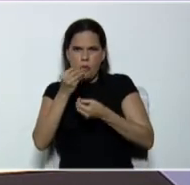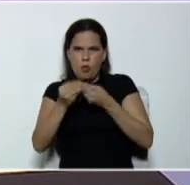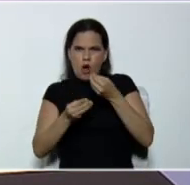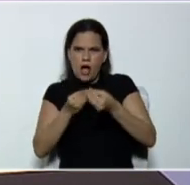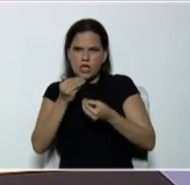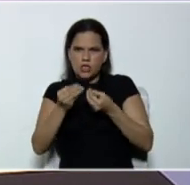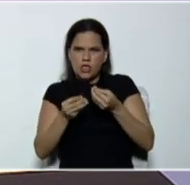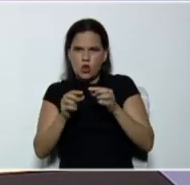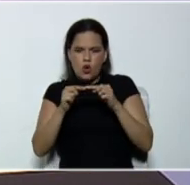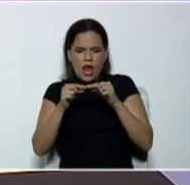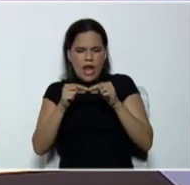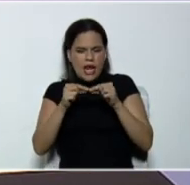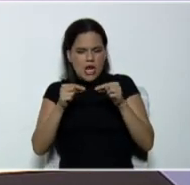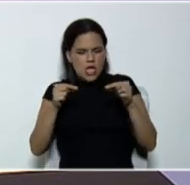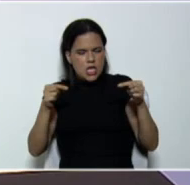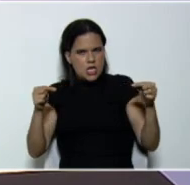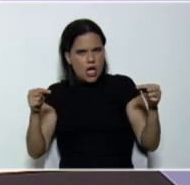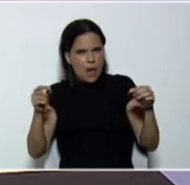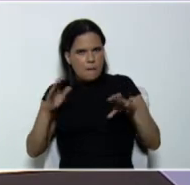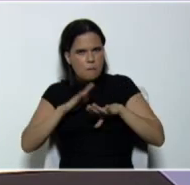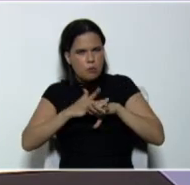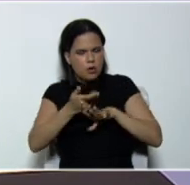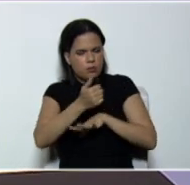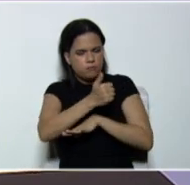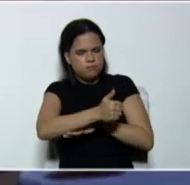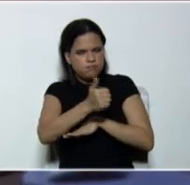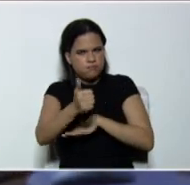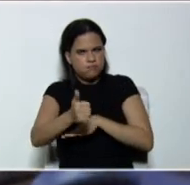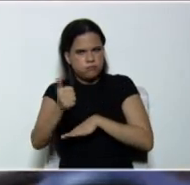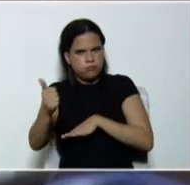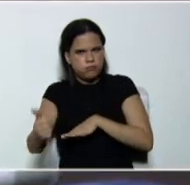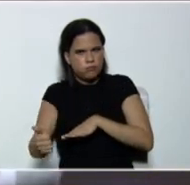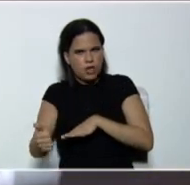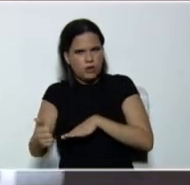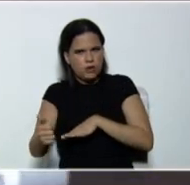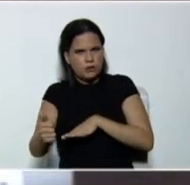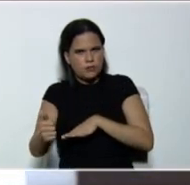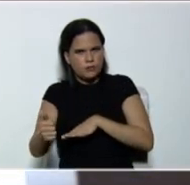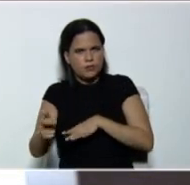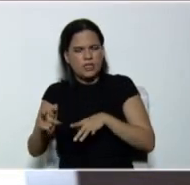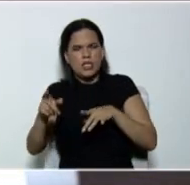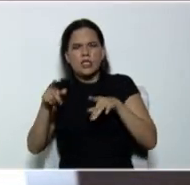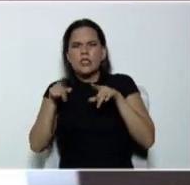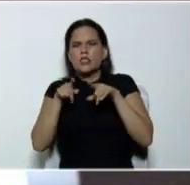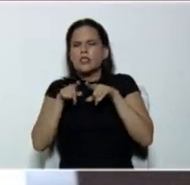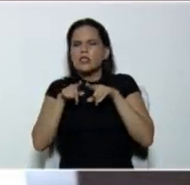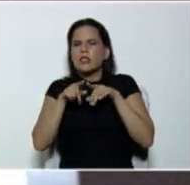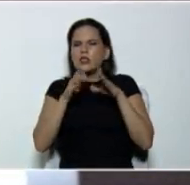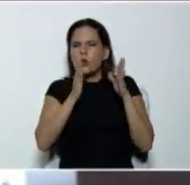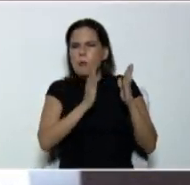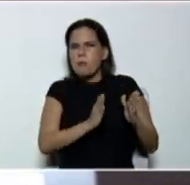un marcador, porque en cada una de sus partes debe ir una figura.